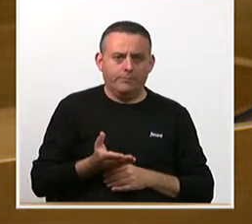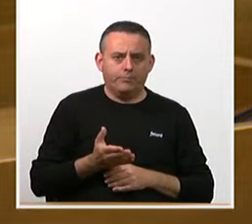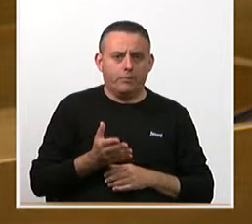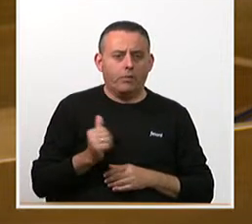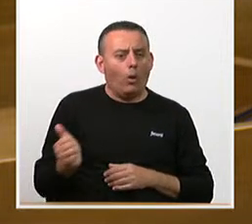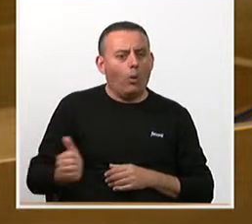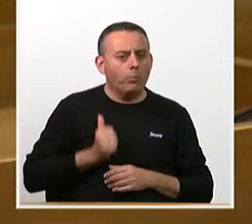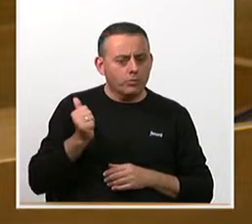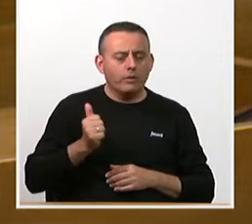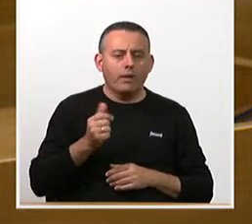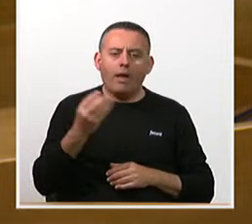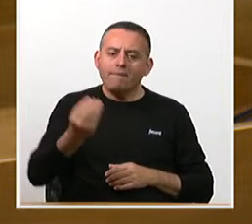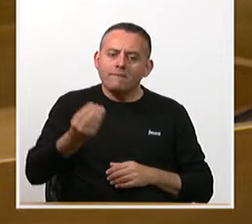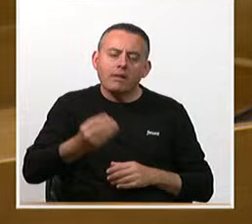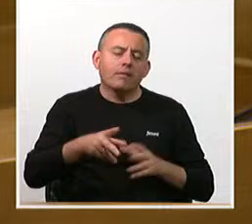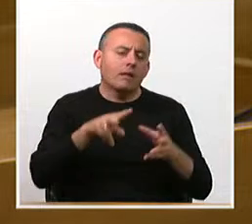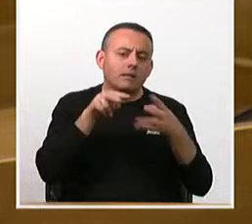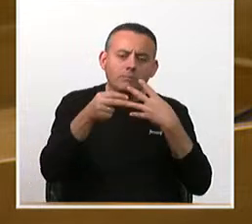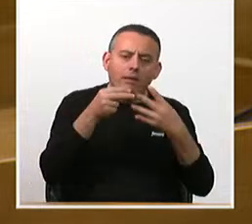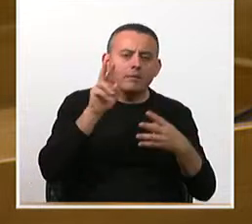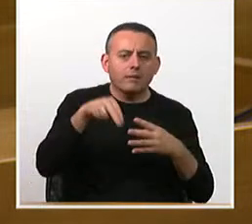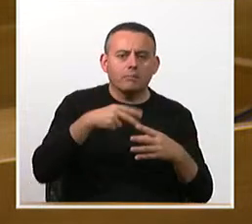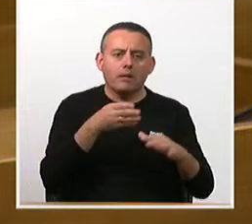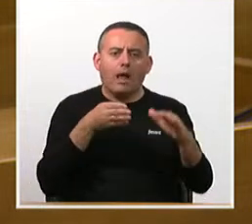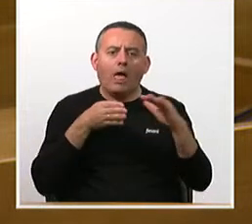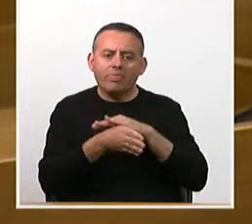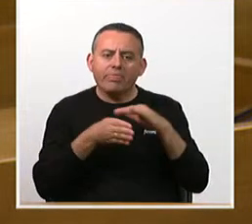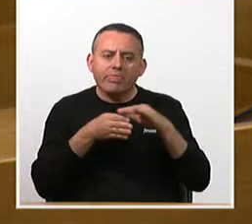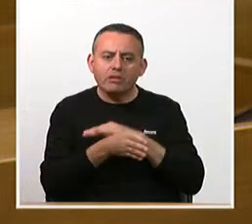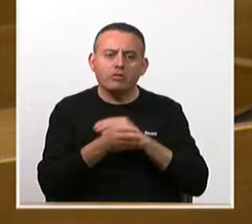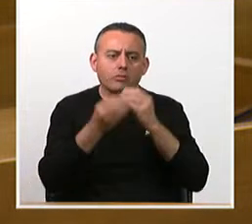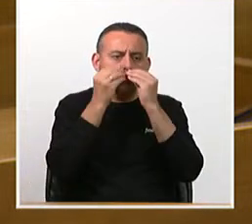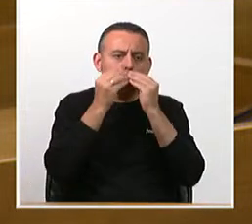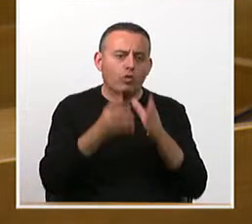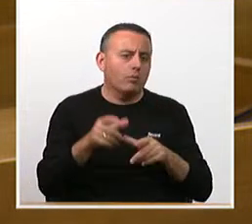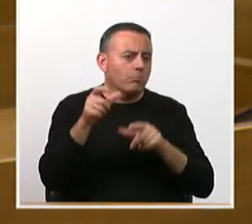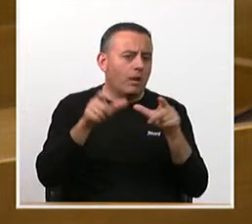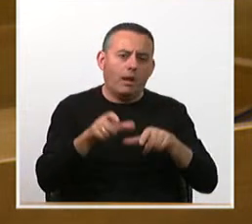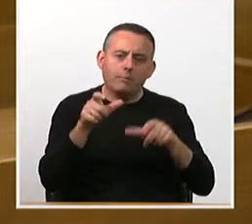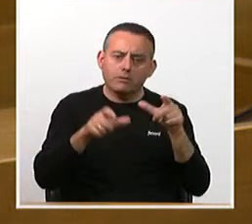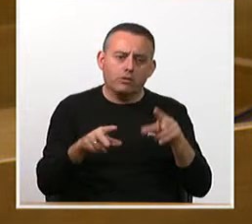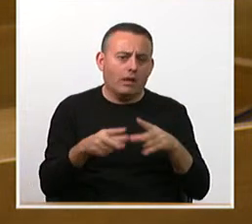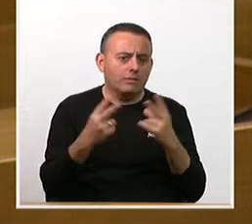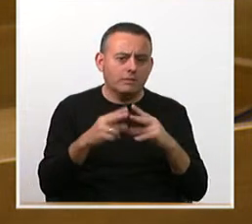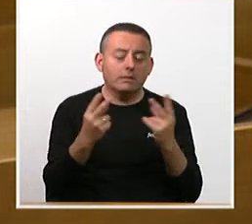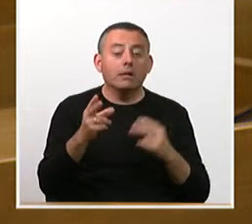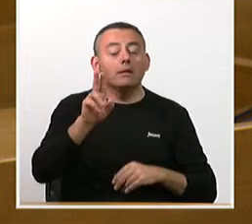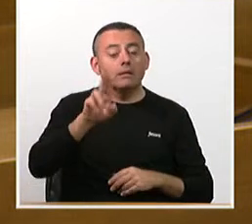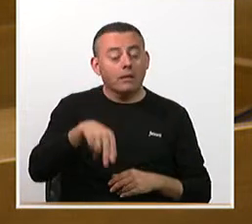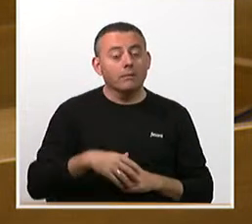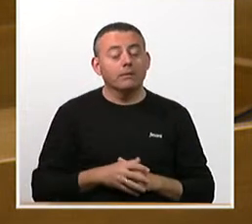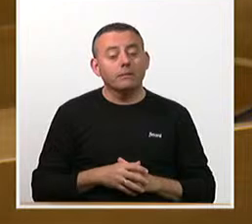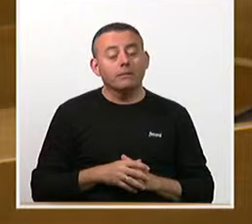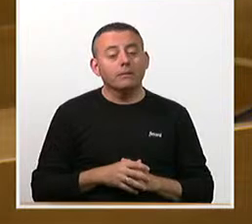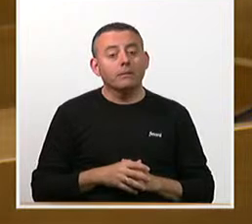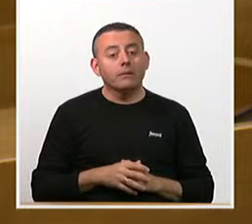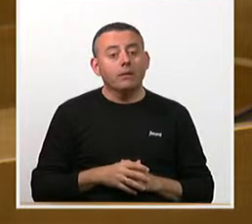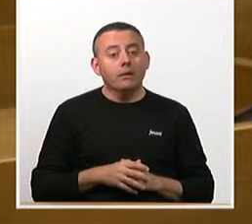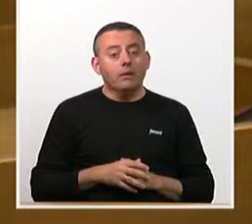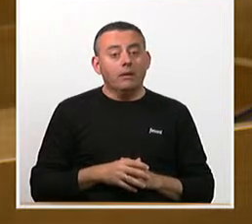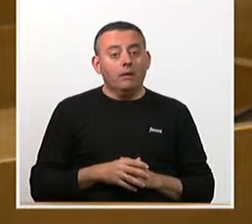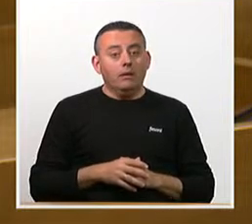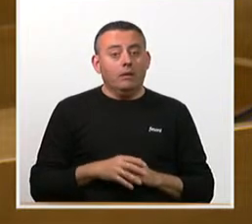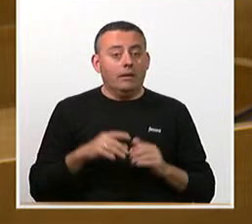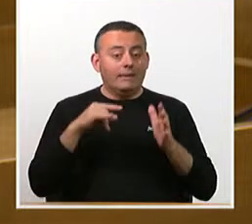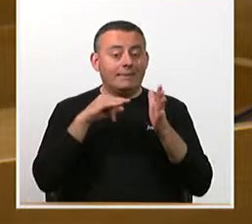transparencia y el acceso a la justicia en nuestra sociedad y al adoptar tecnologías digitales